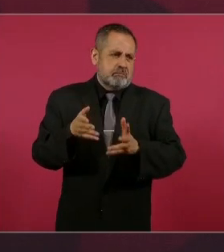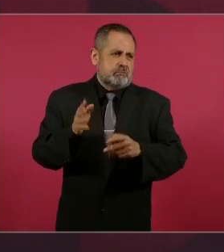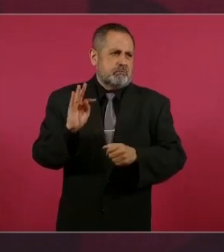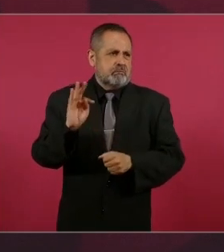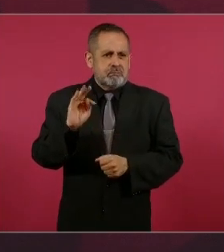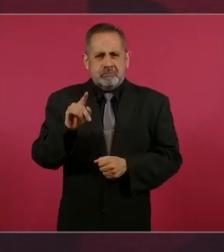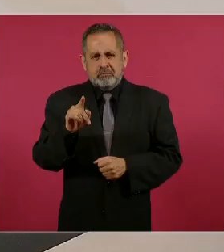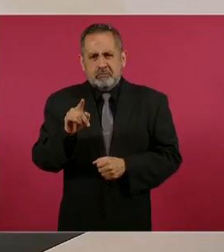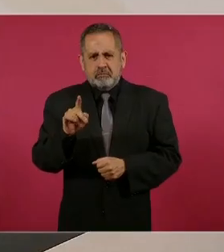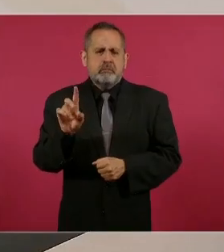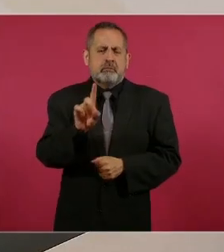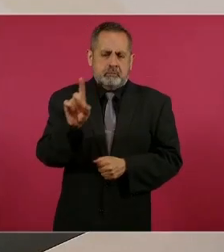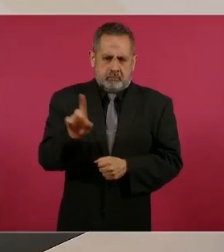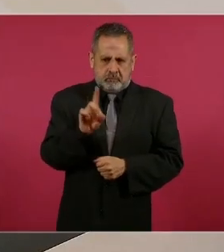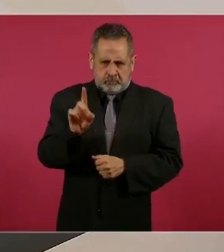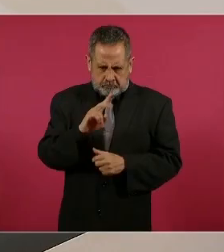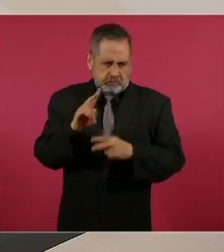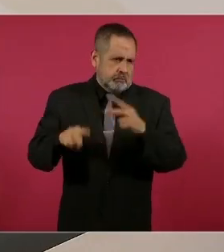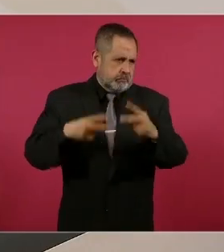el domingo.